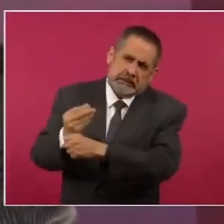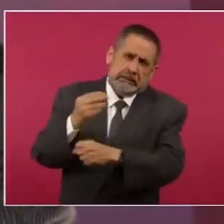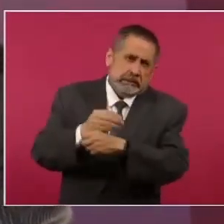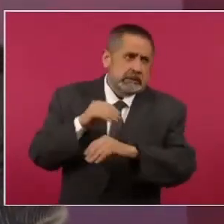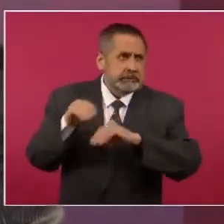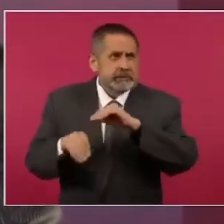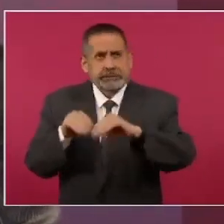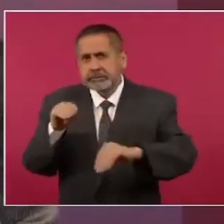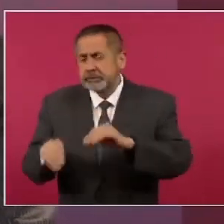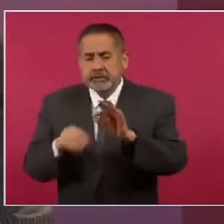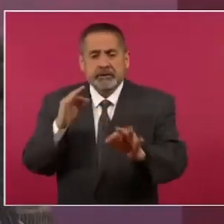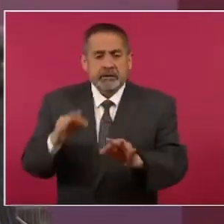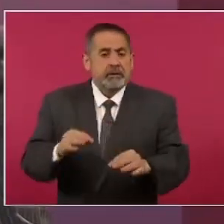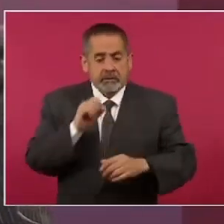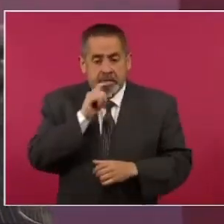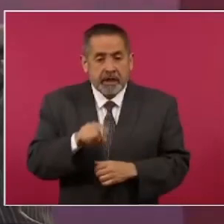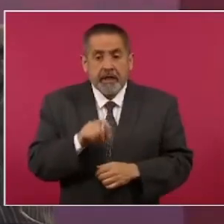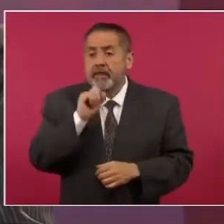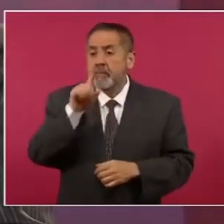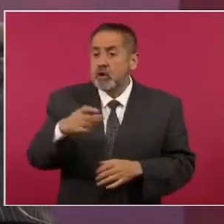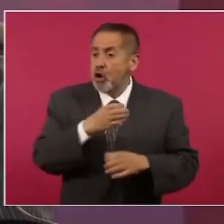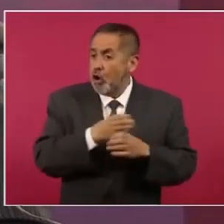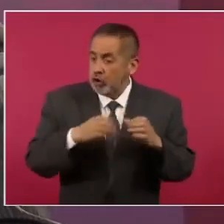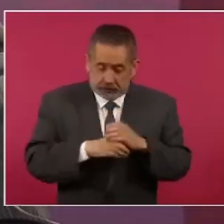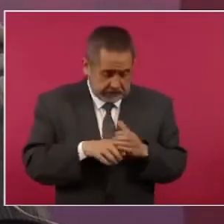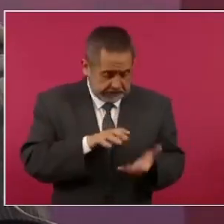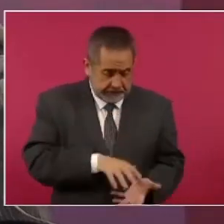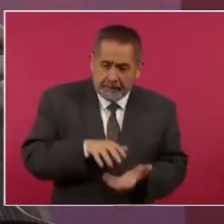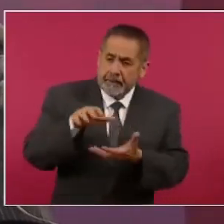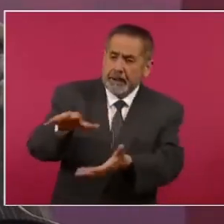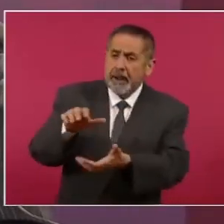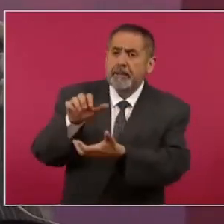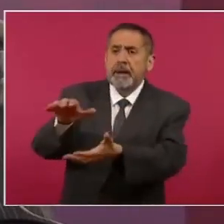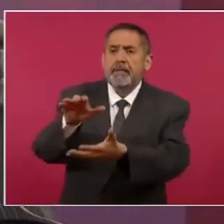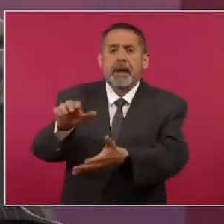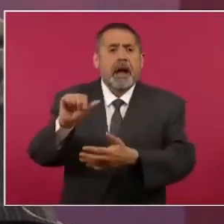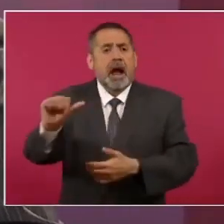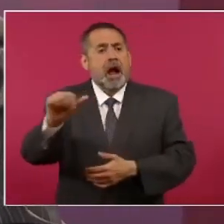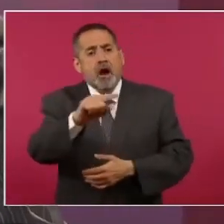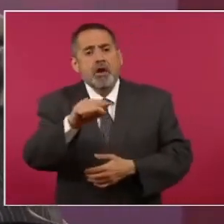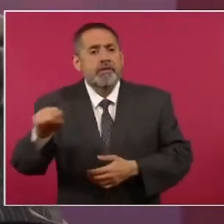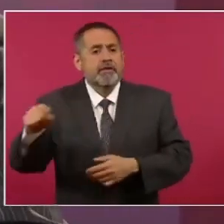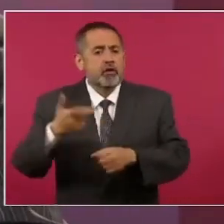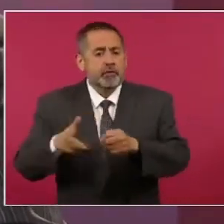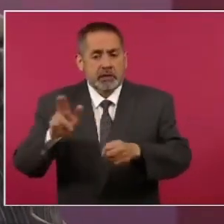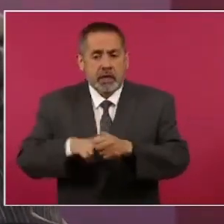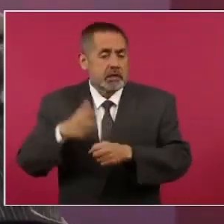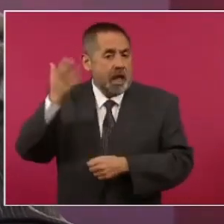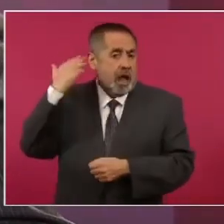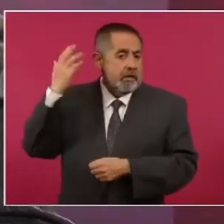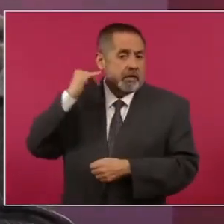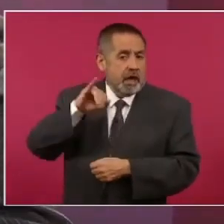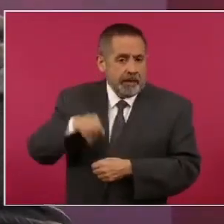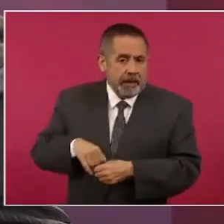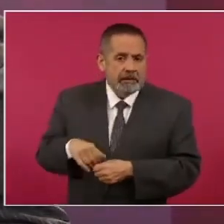Estamos también equipando hospitales como nunca se había